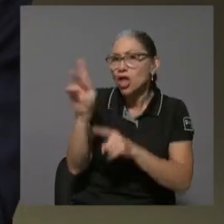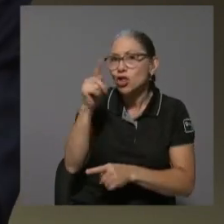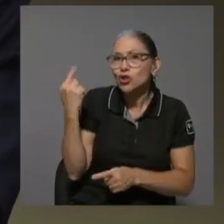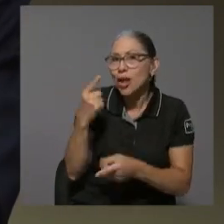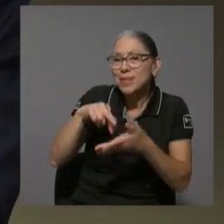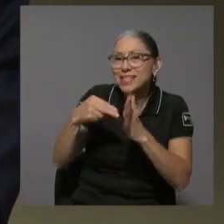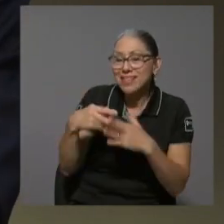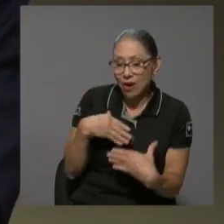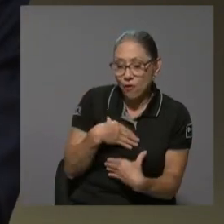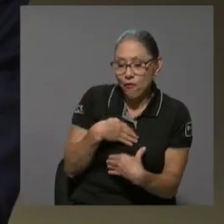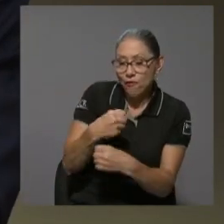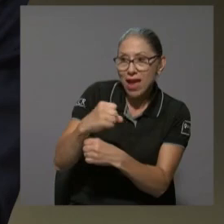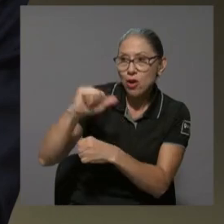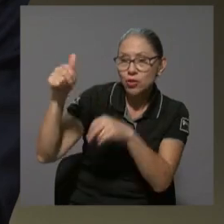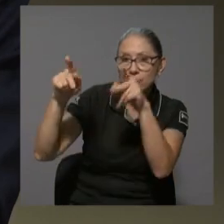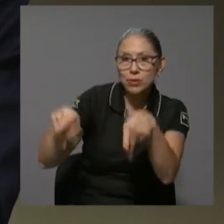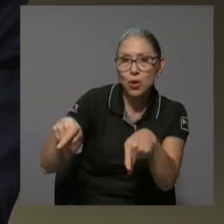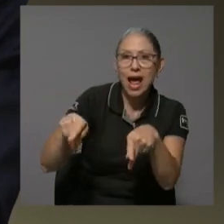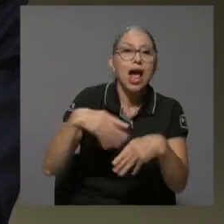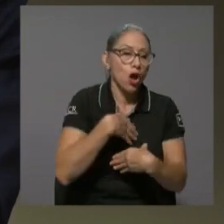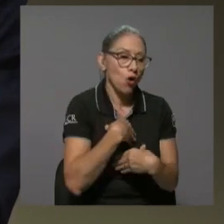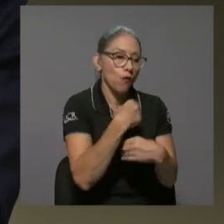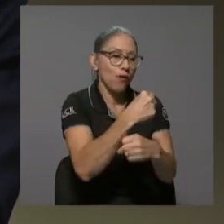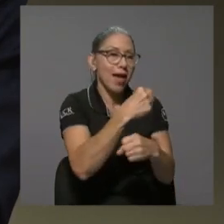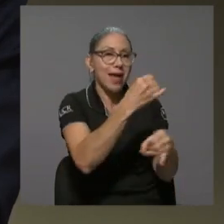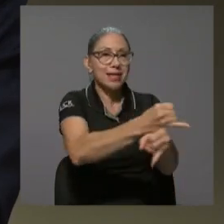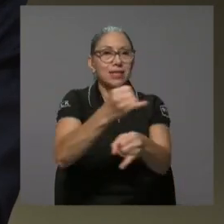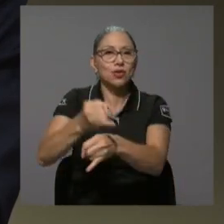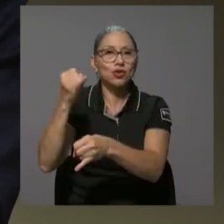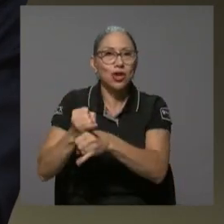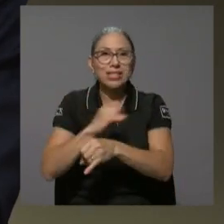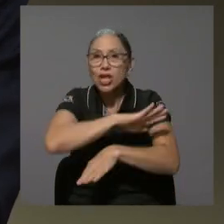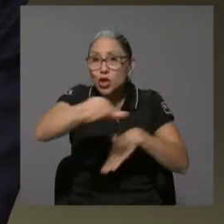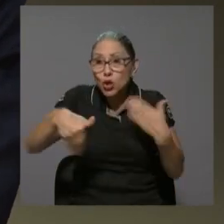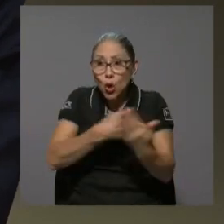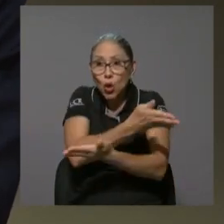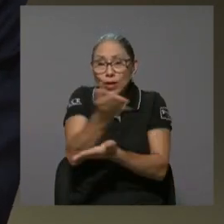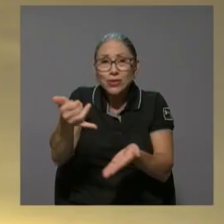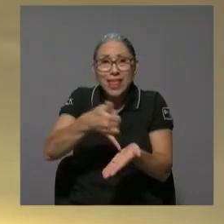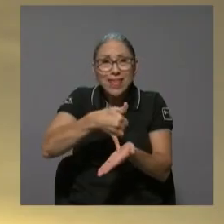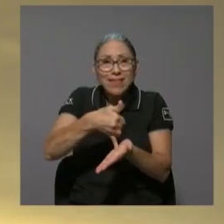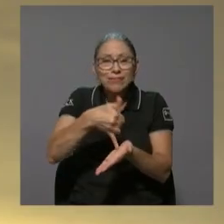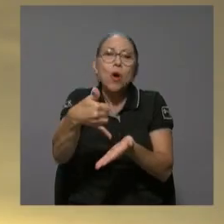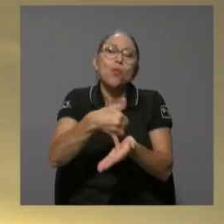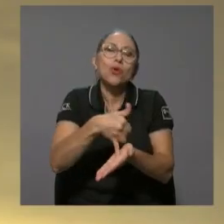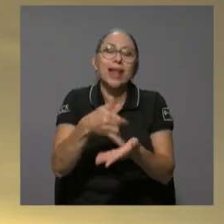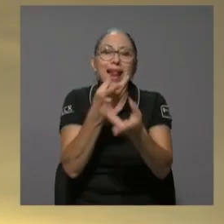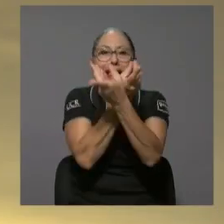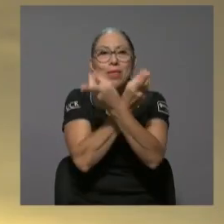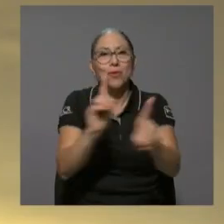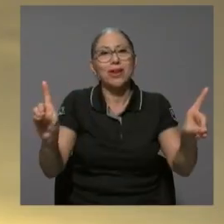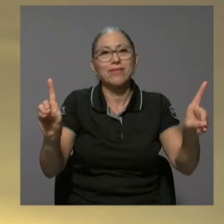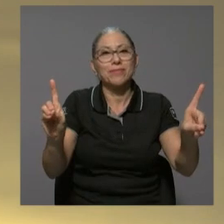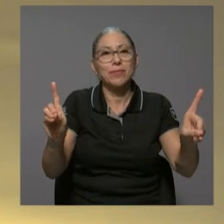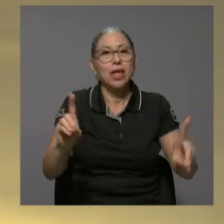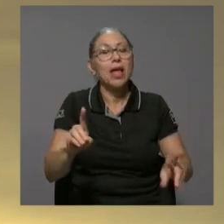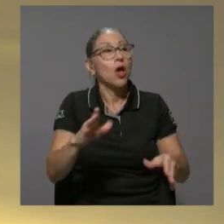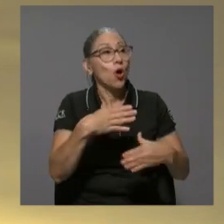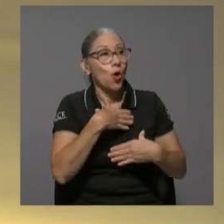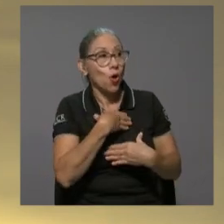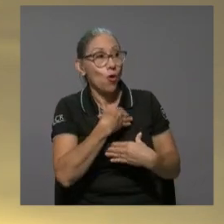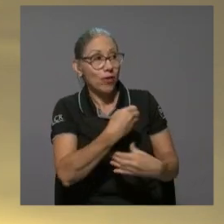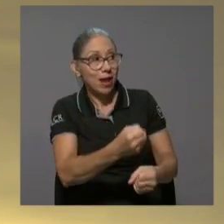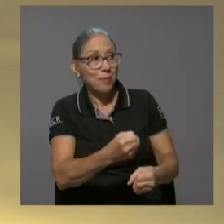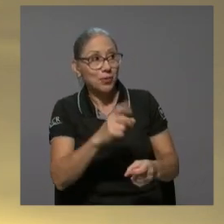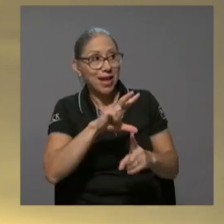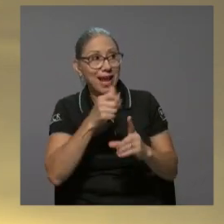instituciones. Todo eso se ha debilitado y todo eso vulnera a la democracia. Confiaremos en que el canal nos invite a regresar.